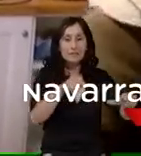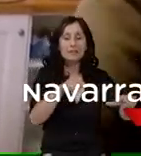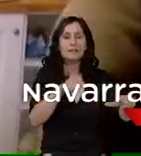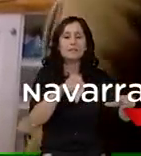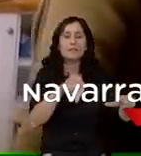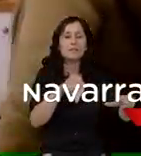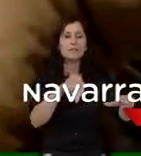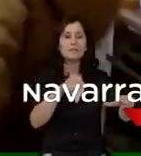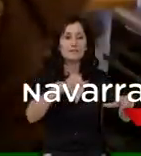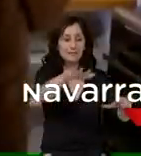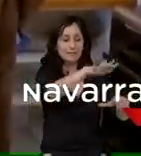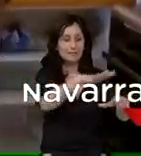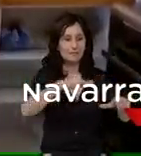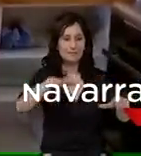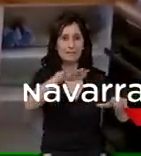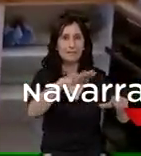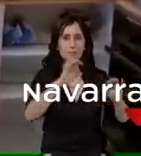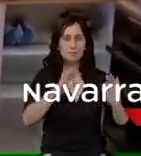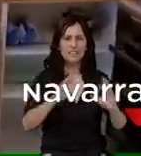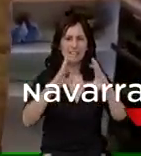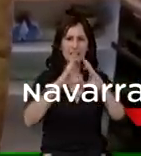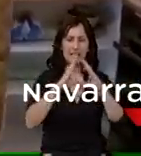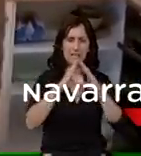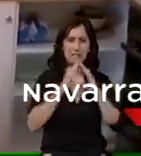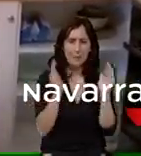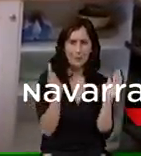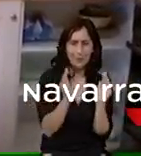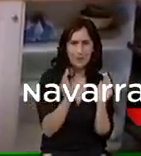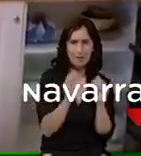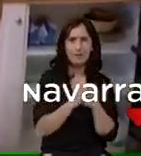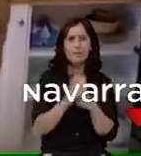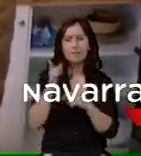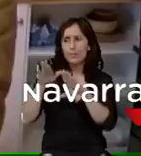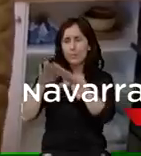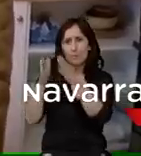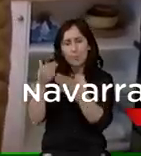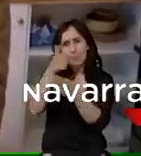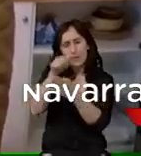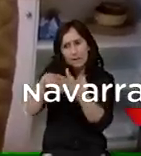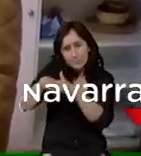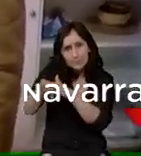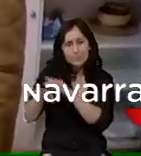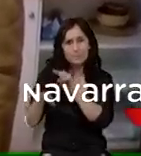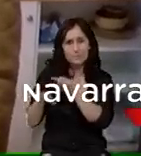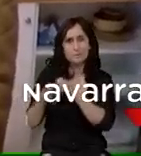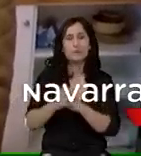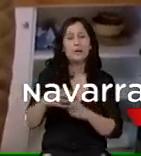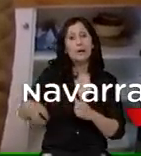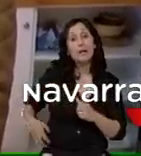yo conocí este espacio que era una capilla. Eso eran unas antiguas bodegas y las marquesas